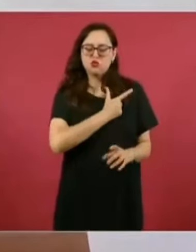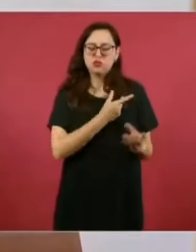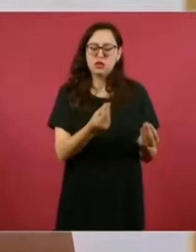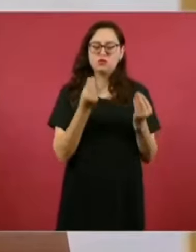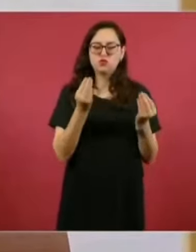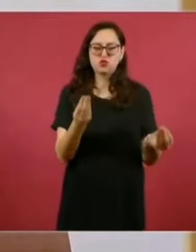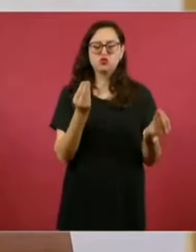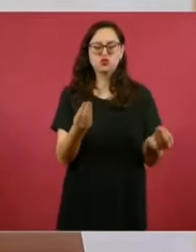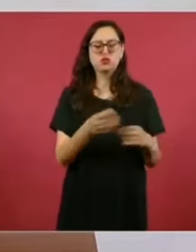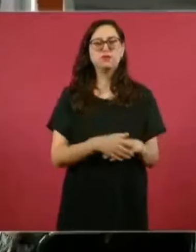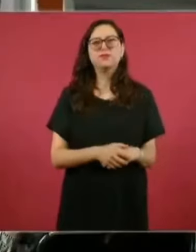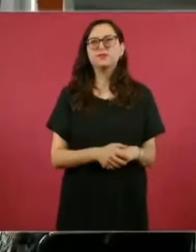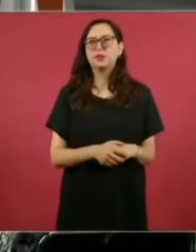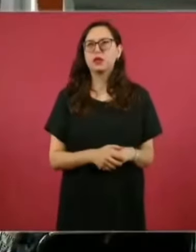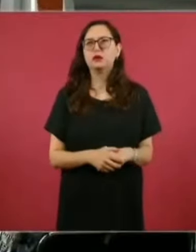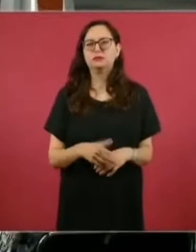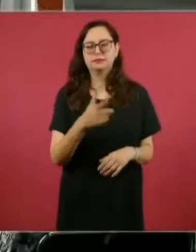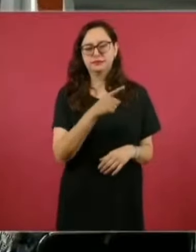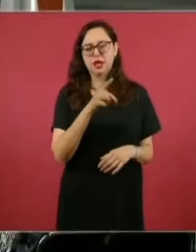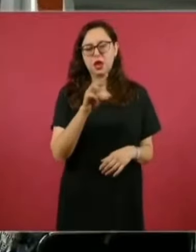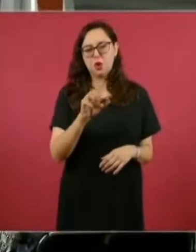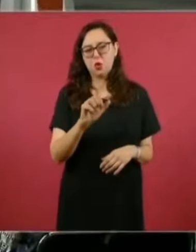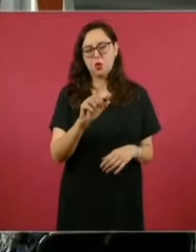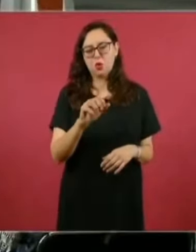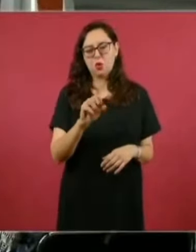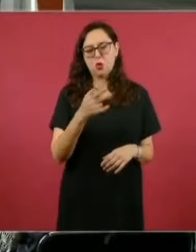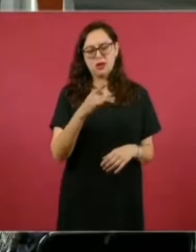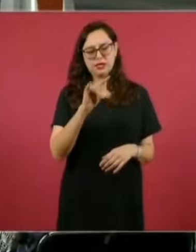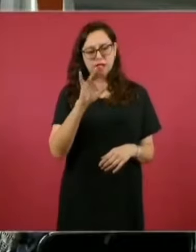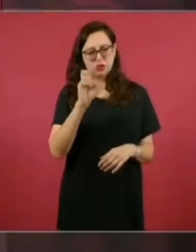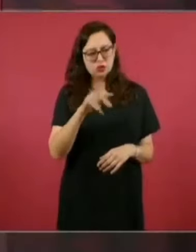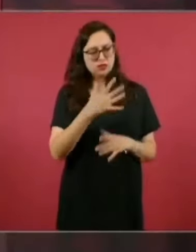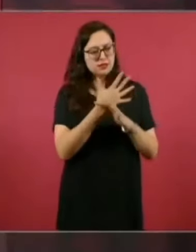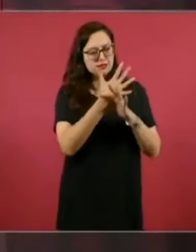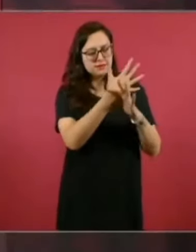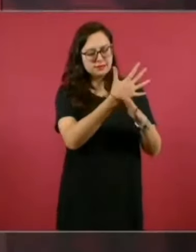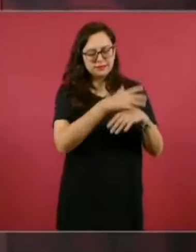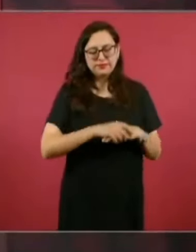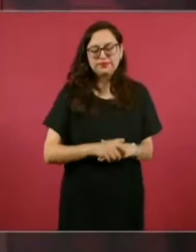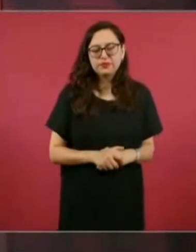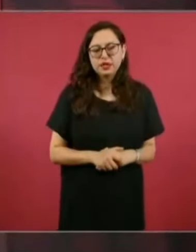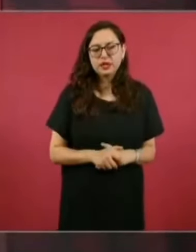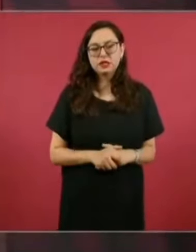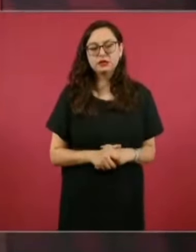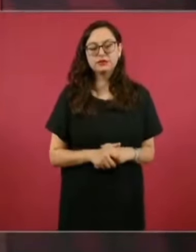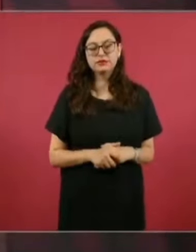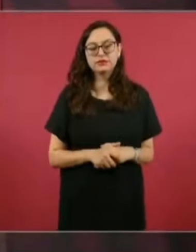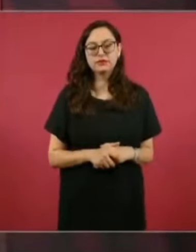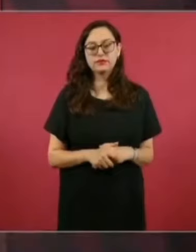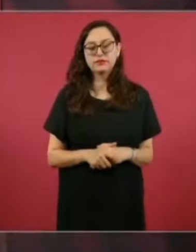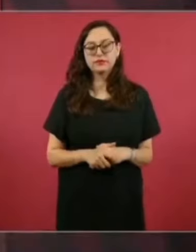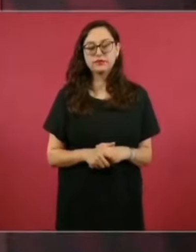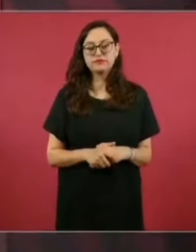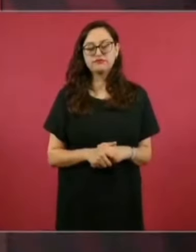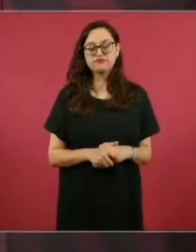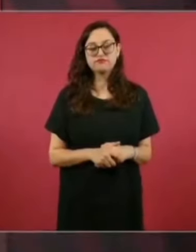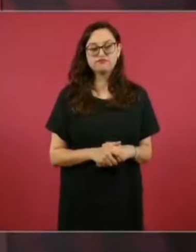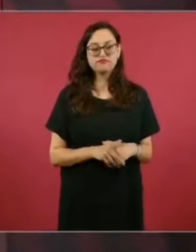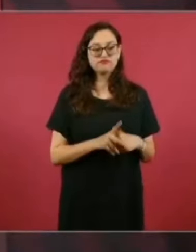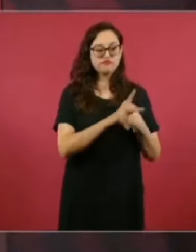Dice que ningún país, palabras más, palabras menos, puede aprovechar